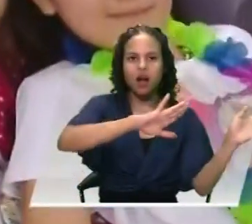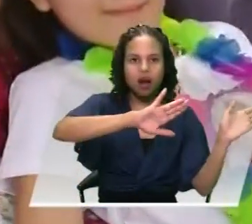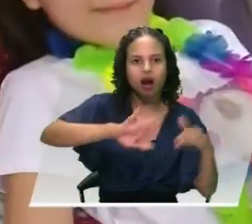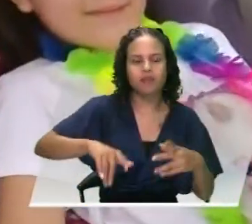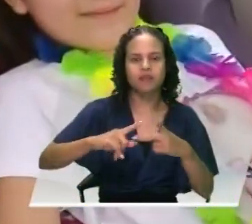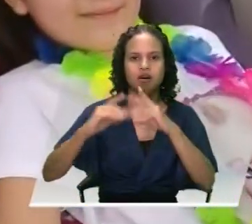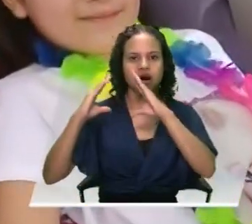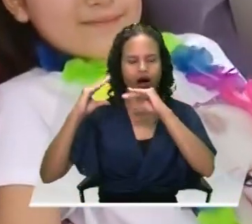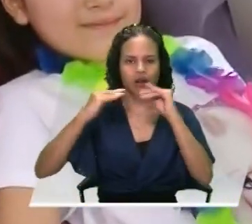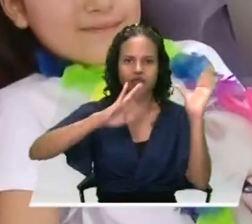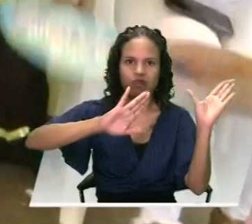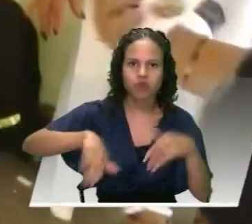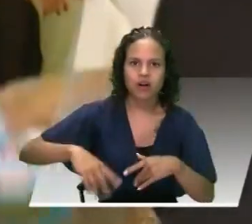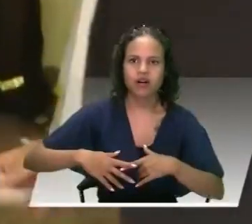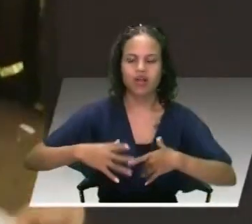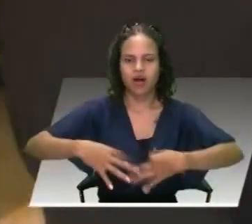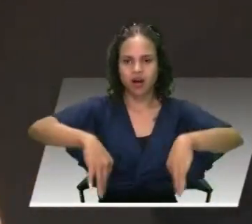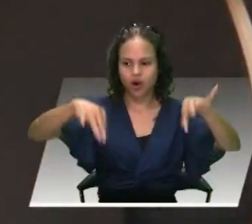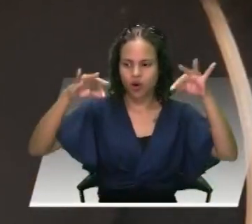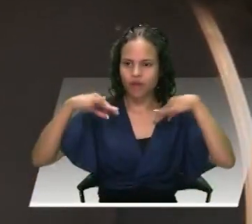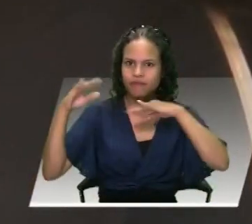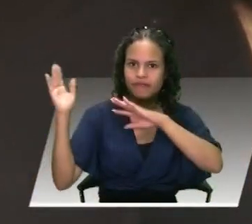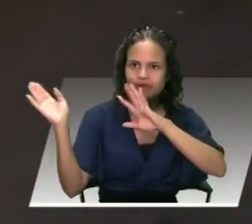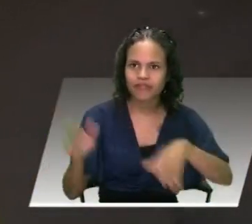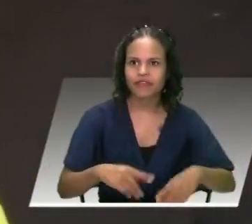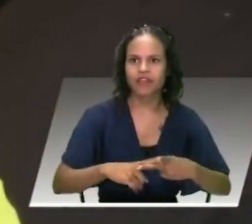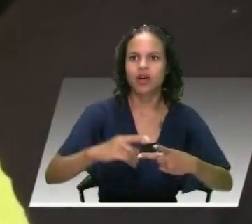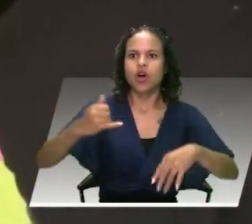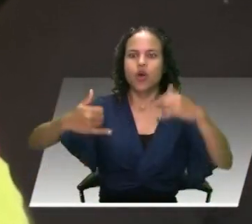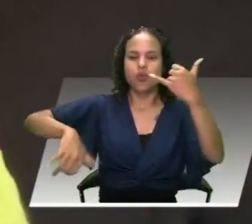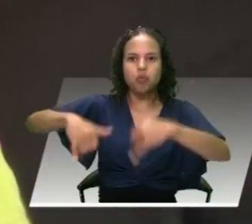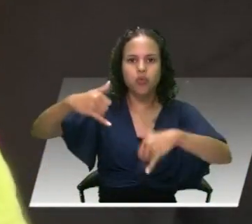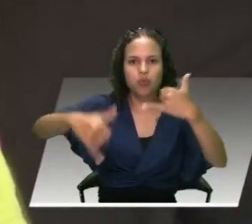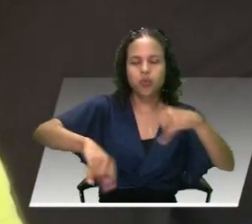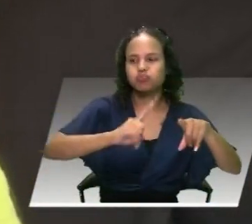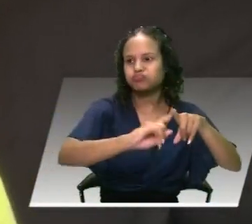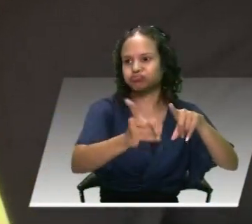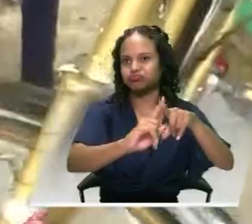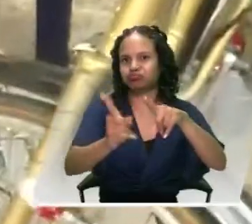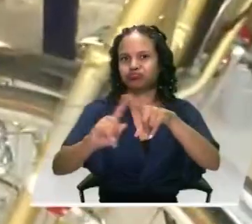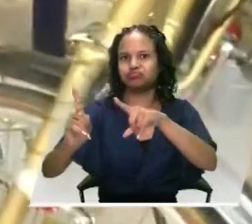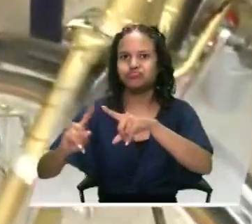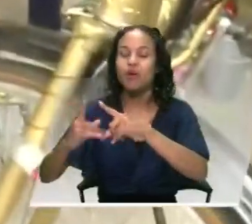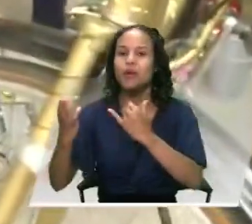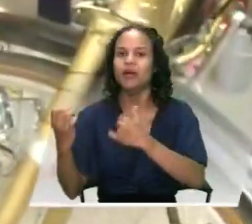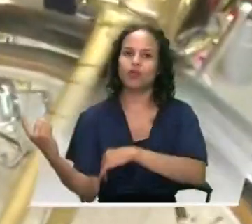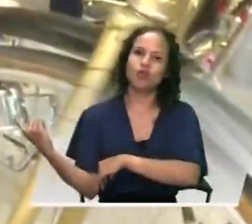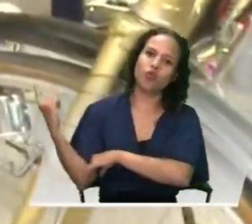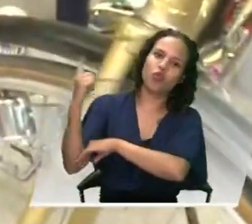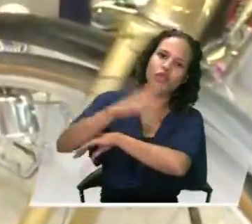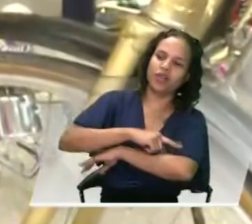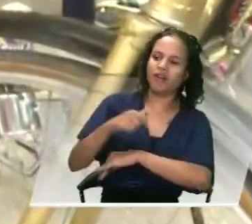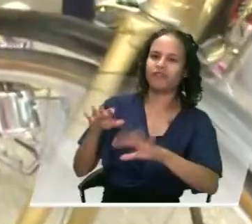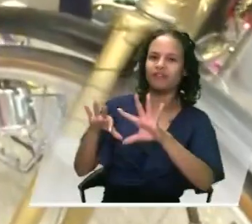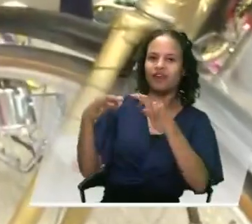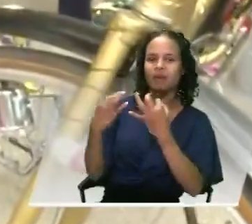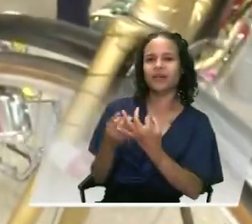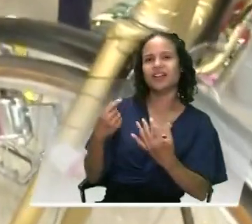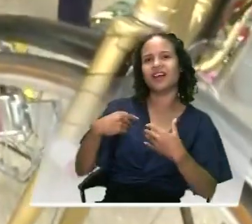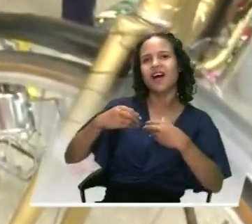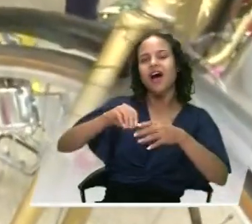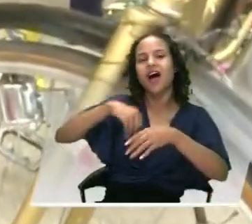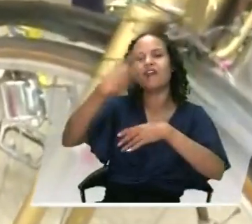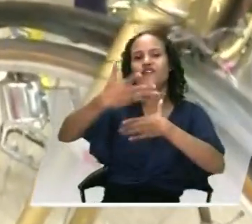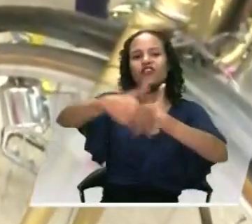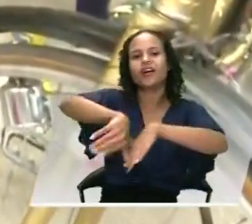sus cobijas, sus juegos para pasar todo un día en familia haciendo una pausa